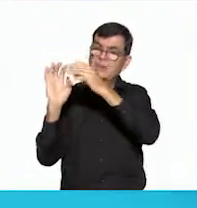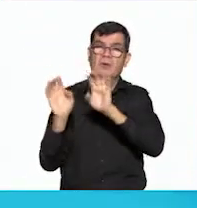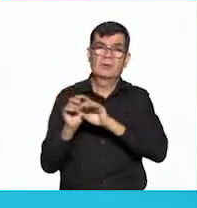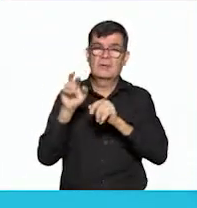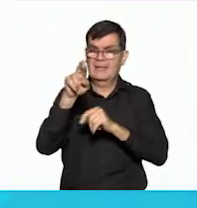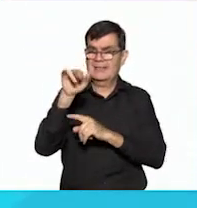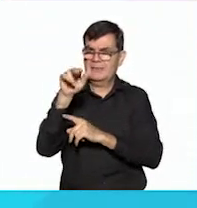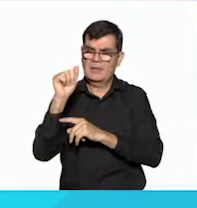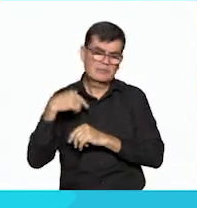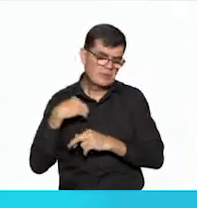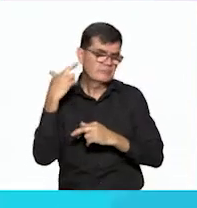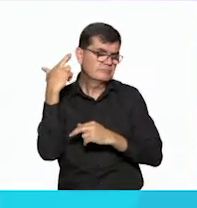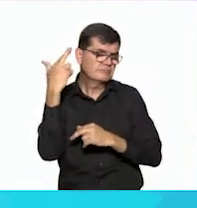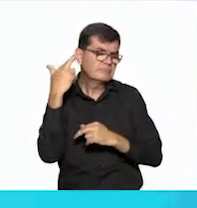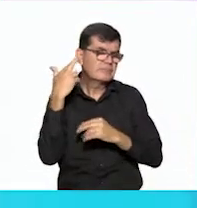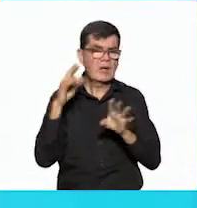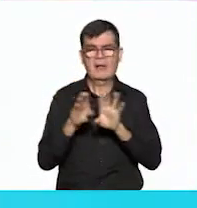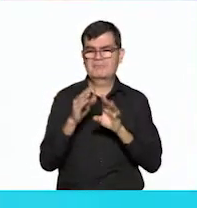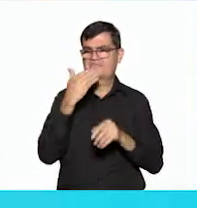da sonoridad